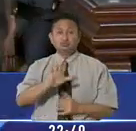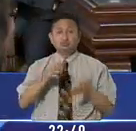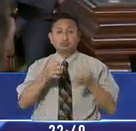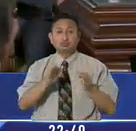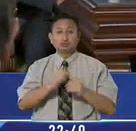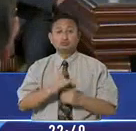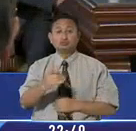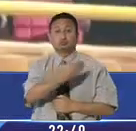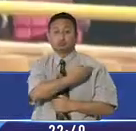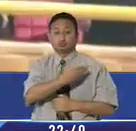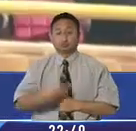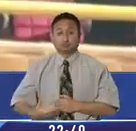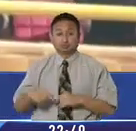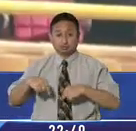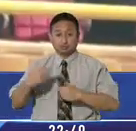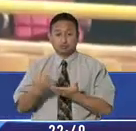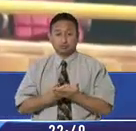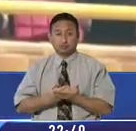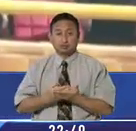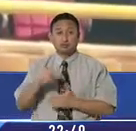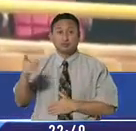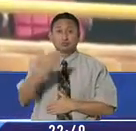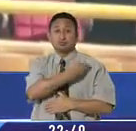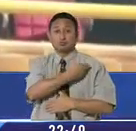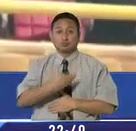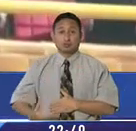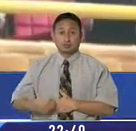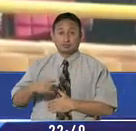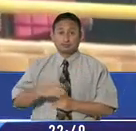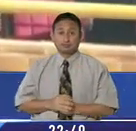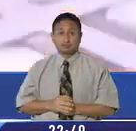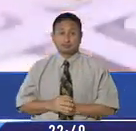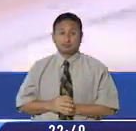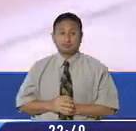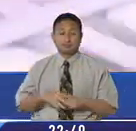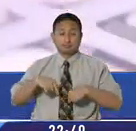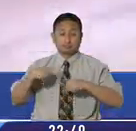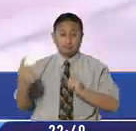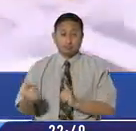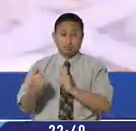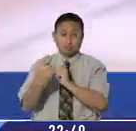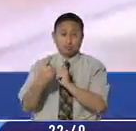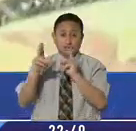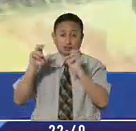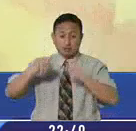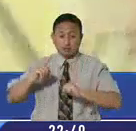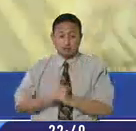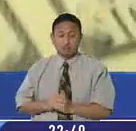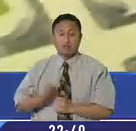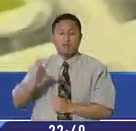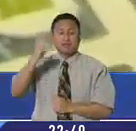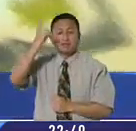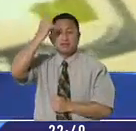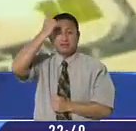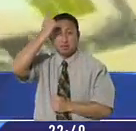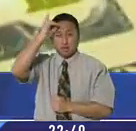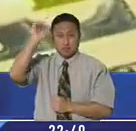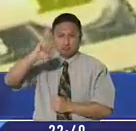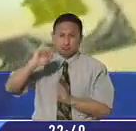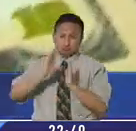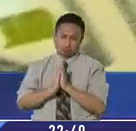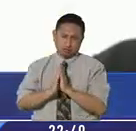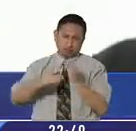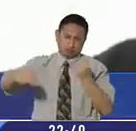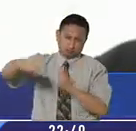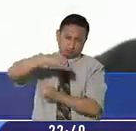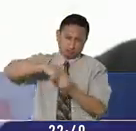primer mandatario se reunirá con su homólogo chino Xi Jinping para hablar sobre la renegociación de la deuda